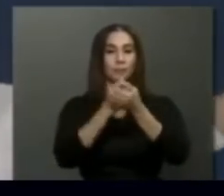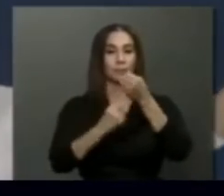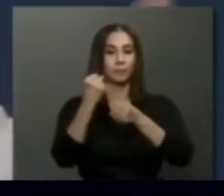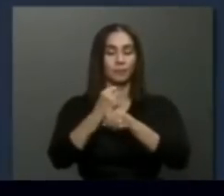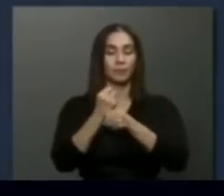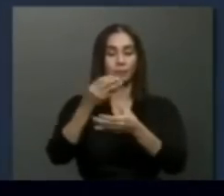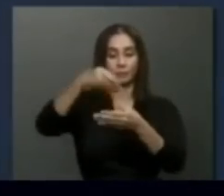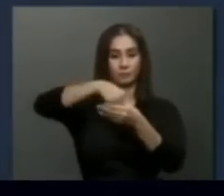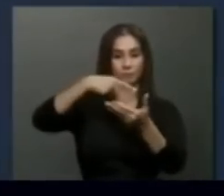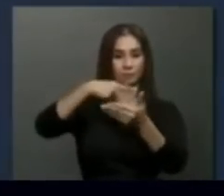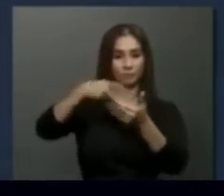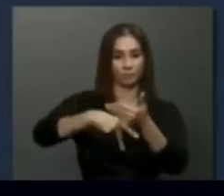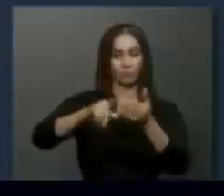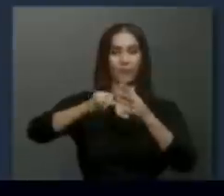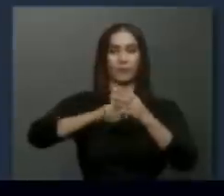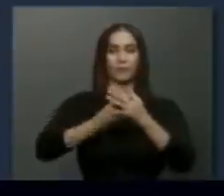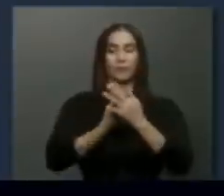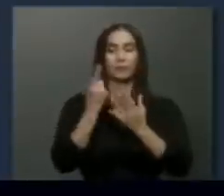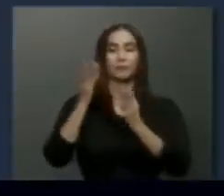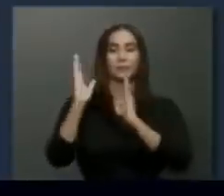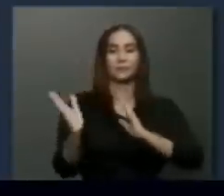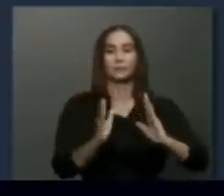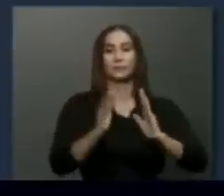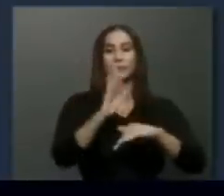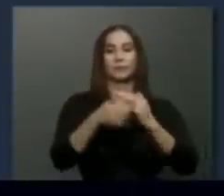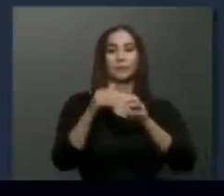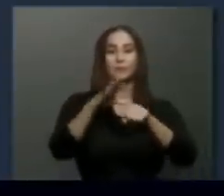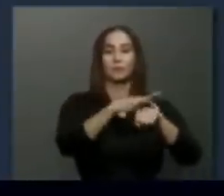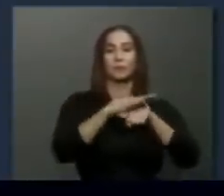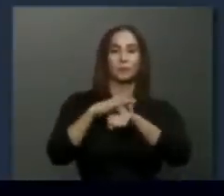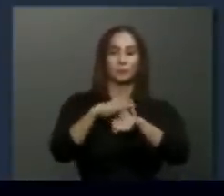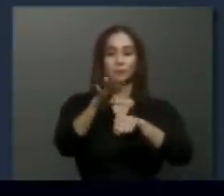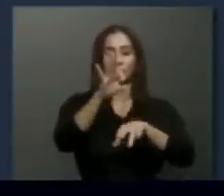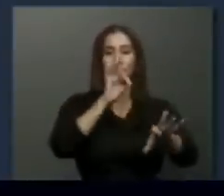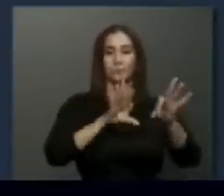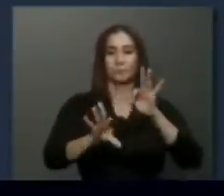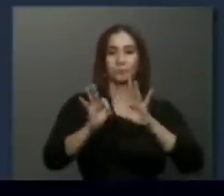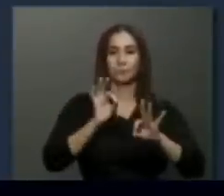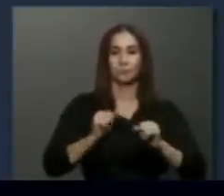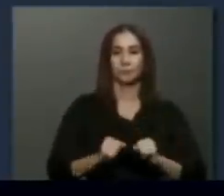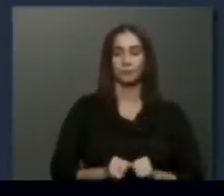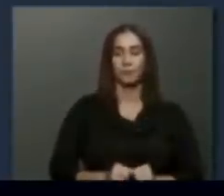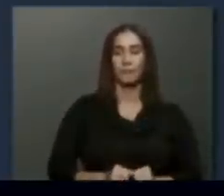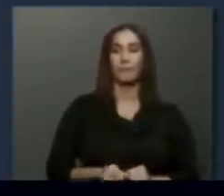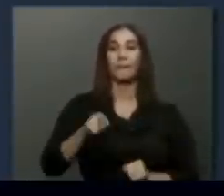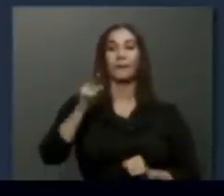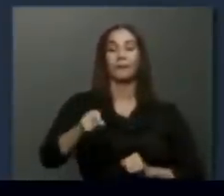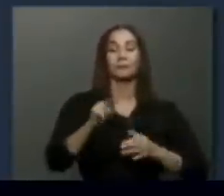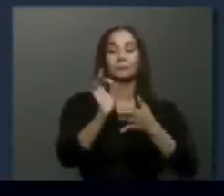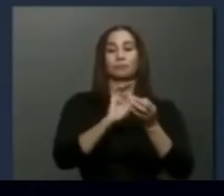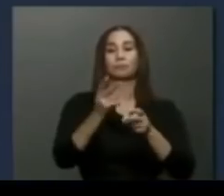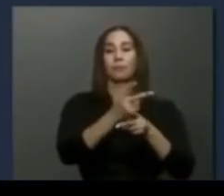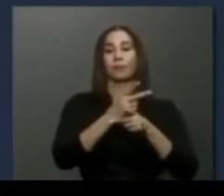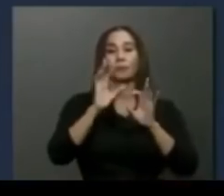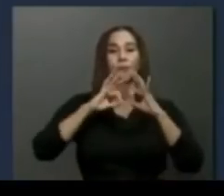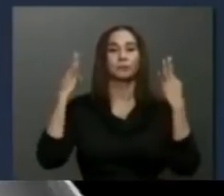esté en presupuesto, inicie gradualmente en los territorios seleccionados. Este componente de